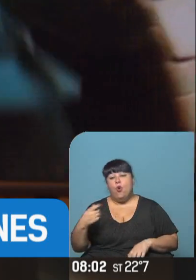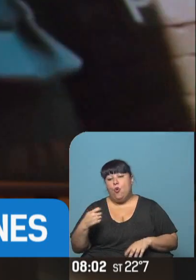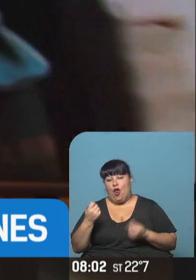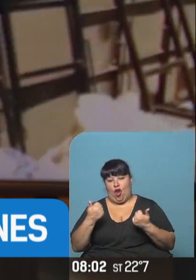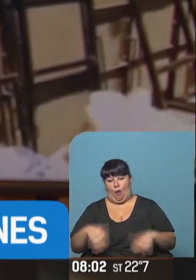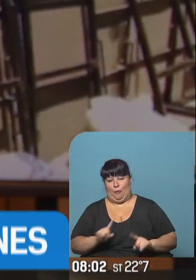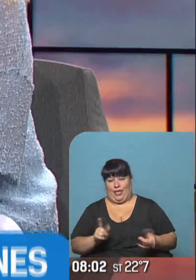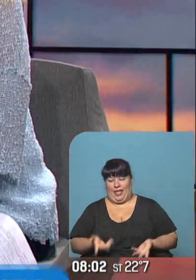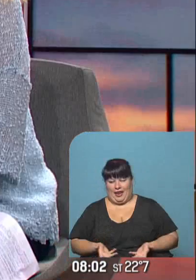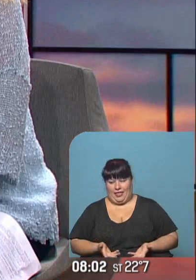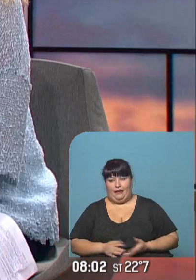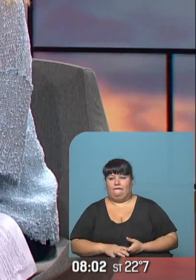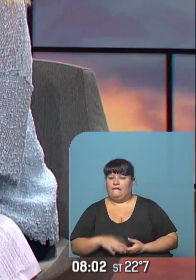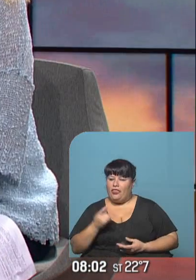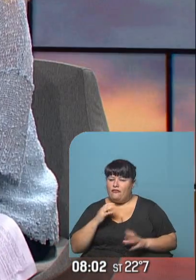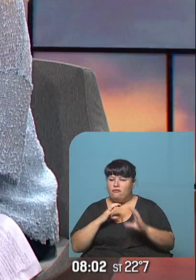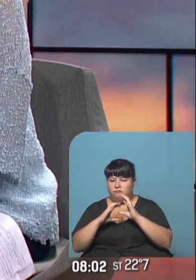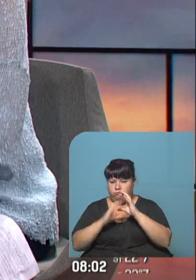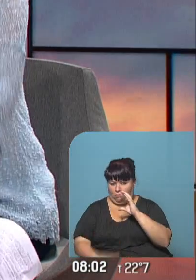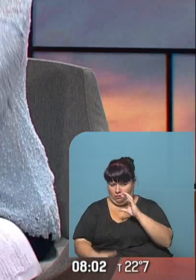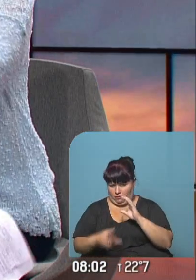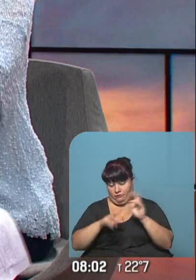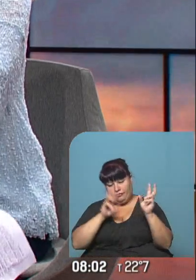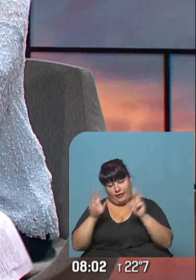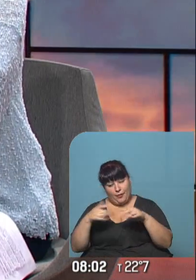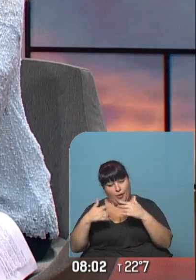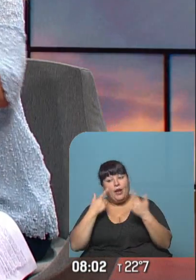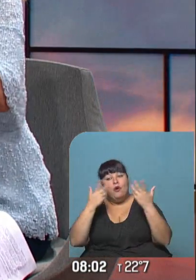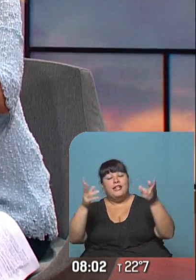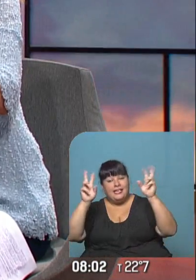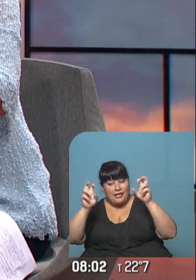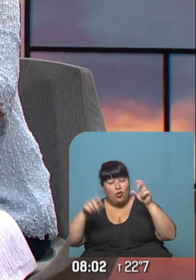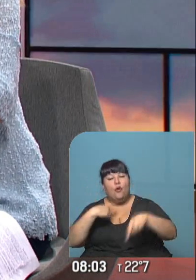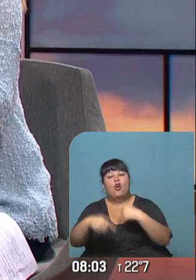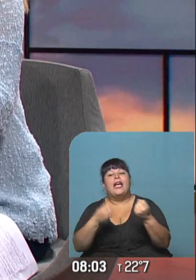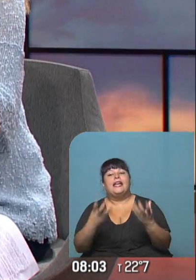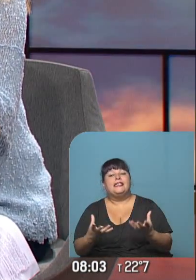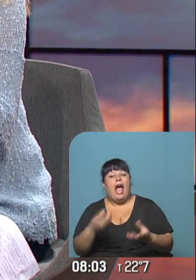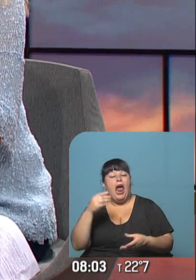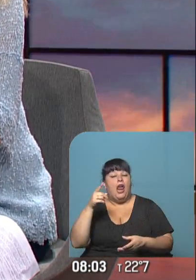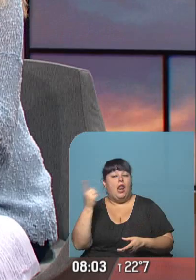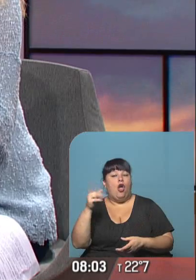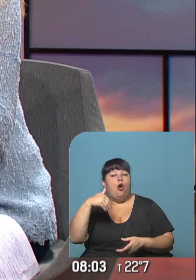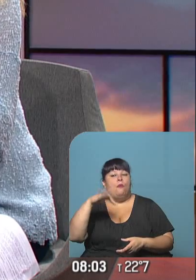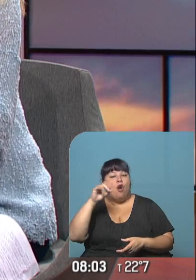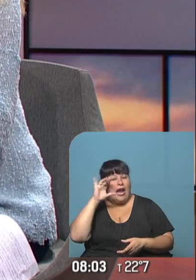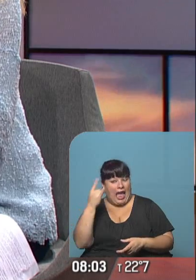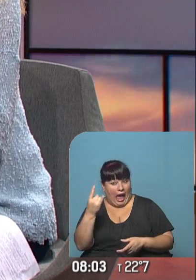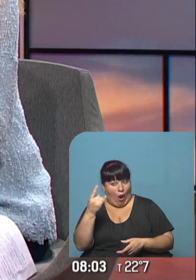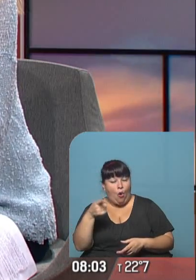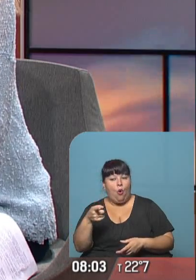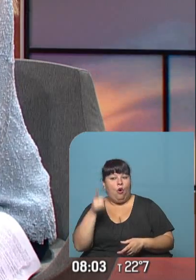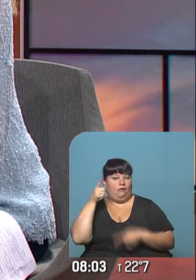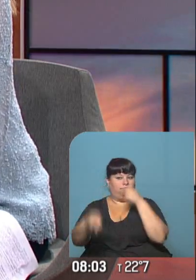no va a perder. Difícil la comunicación, otro nuevo tema. Vamos a los títulos y después les contamos qué pasó con Leopoldo Moró, que